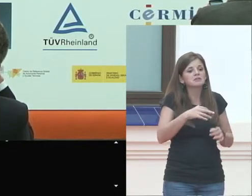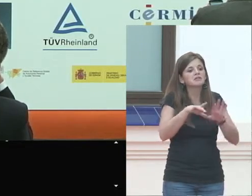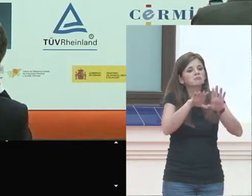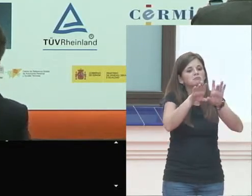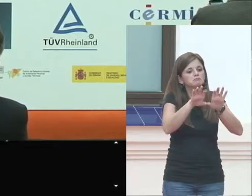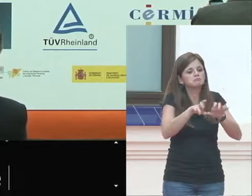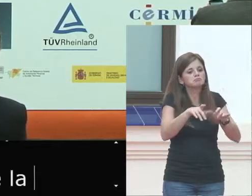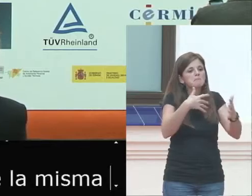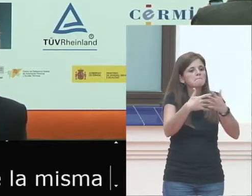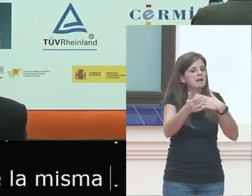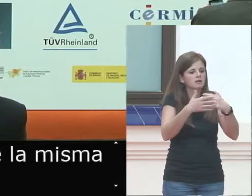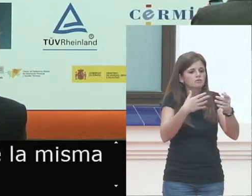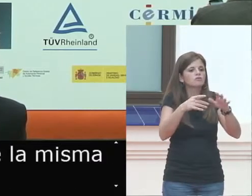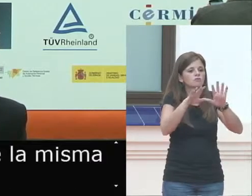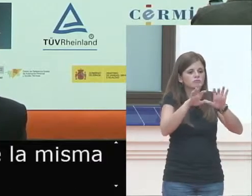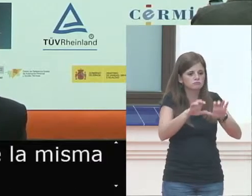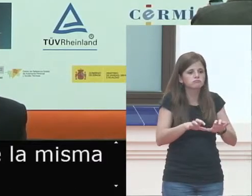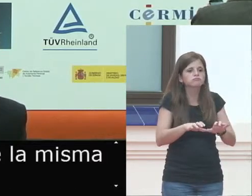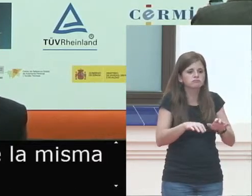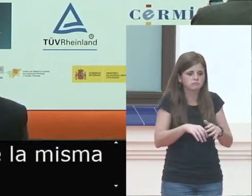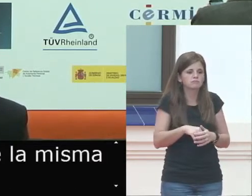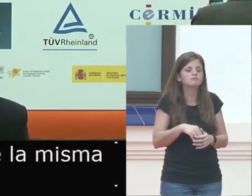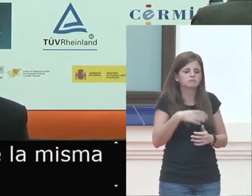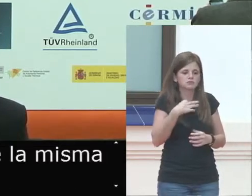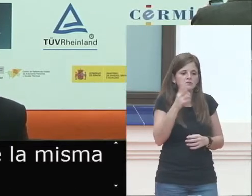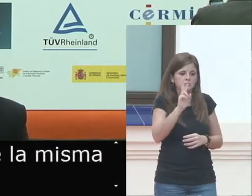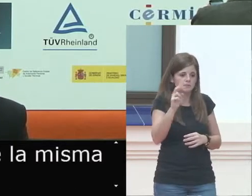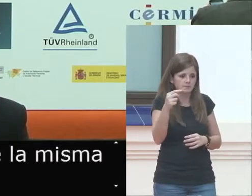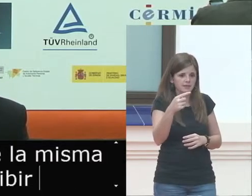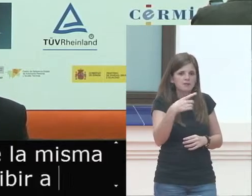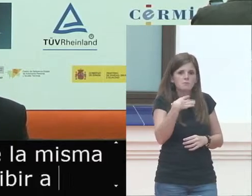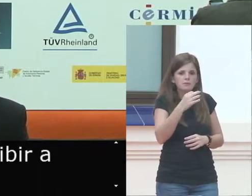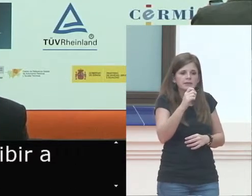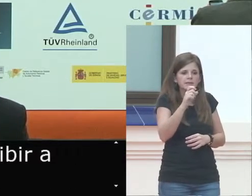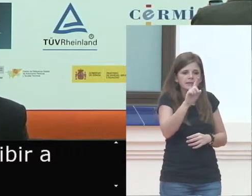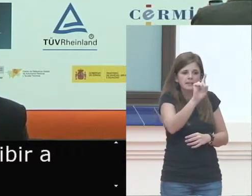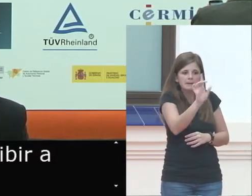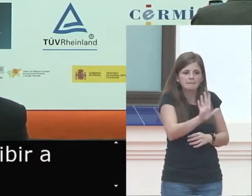SVG a mano de cero, creo imágenes,